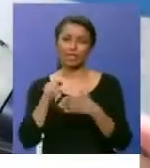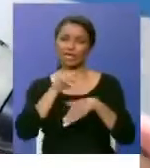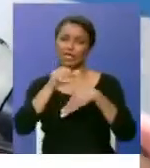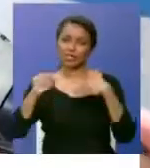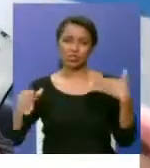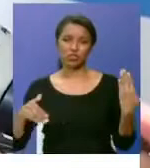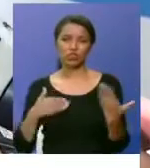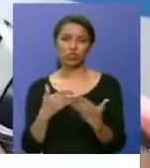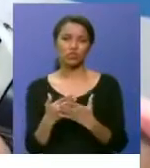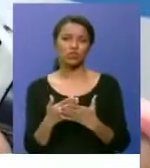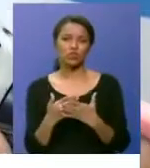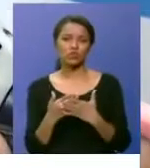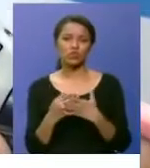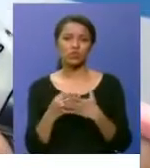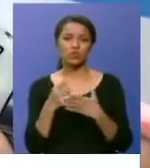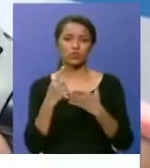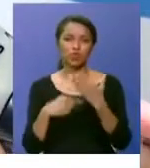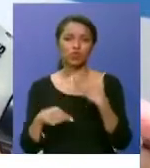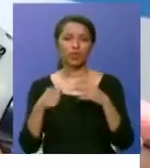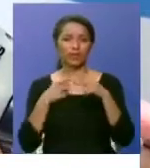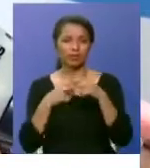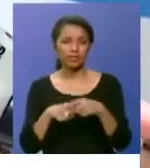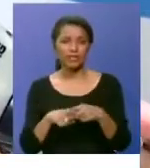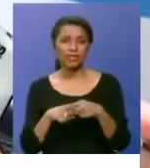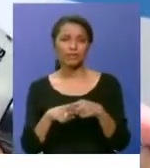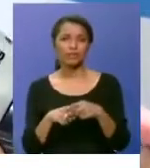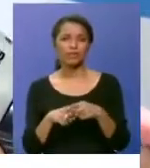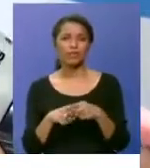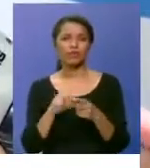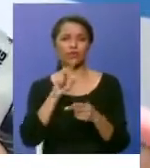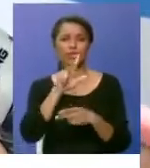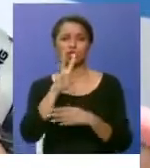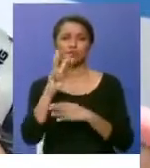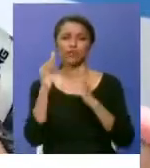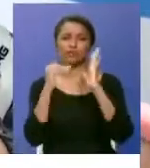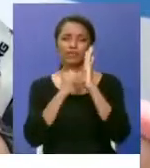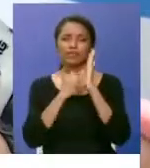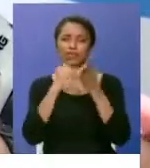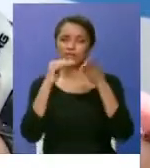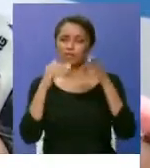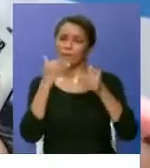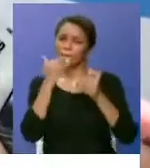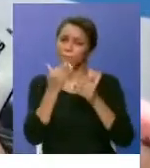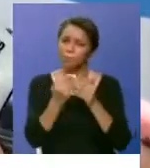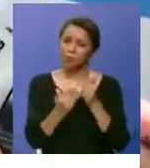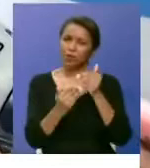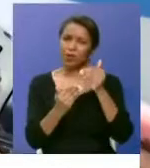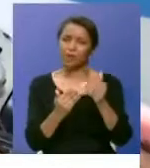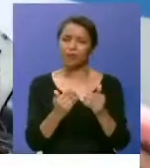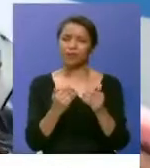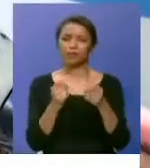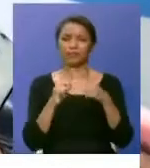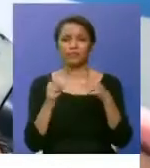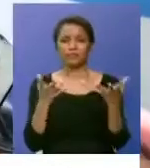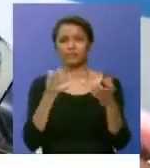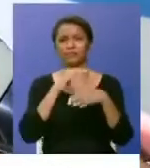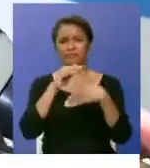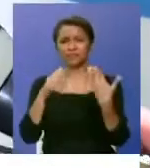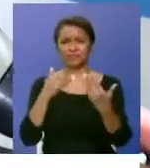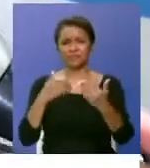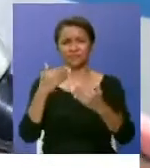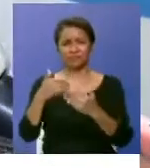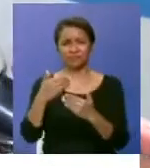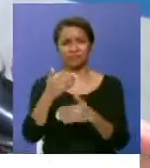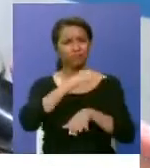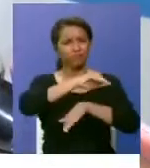plataforma. Solamente que estamos iniciando con una suma de 34.000 estudiantes, pero nuestro deseo es que toda la población estudiantil